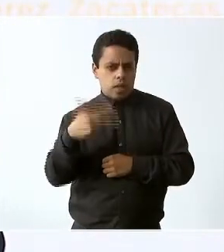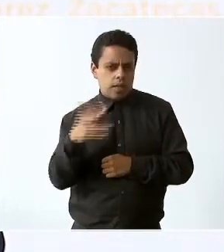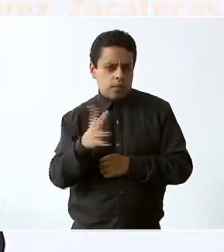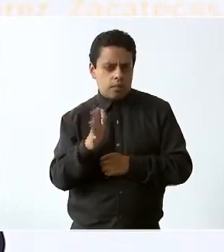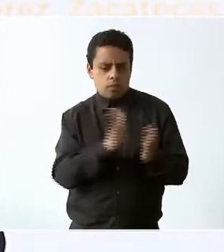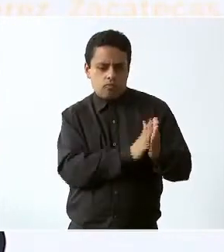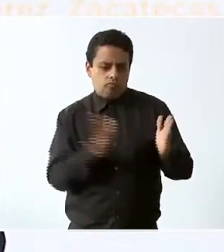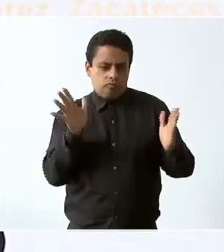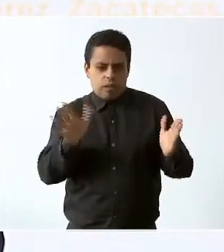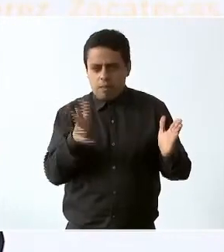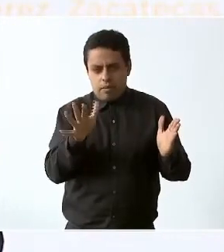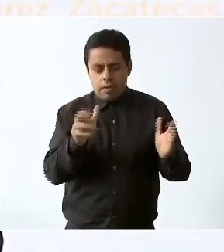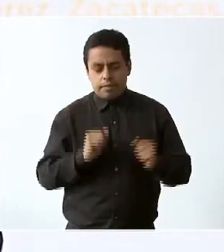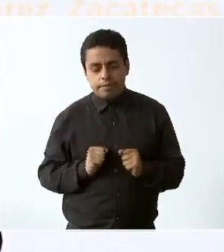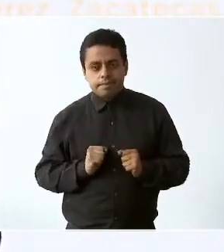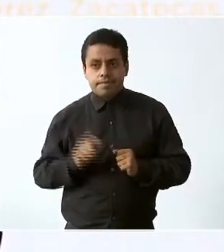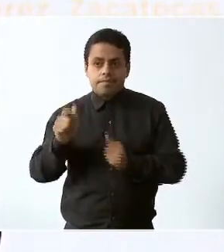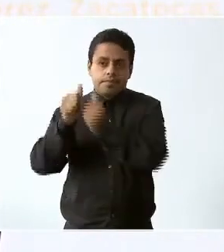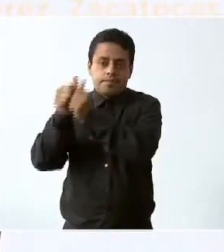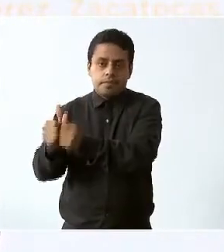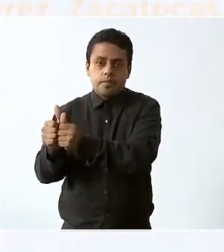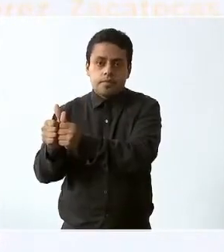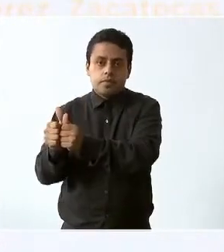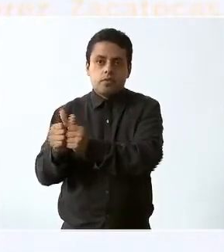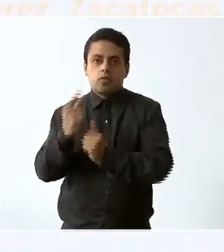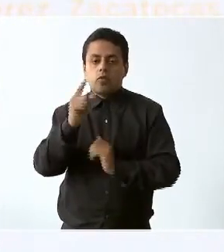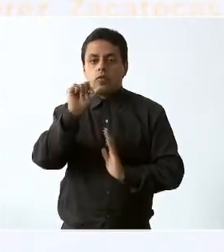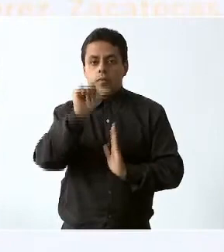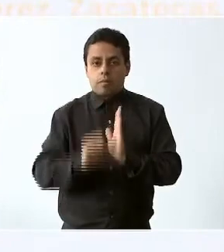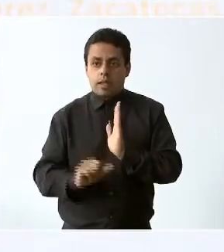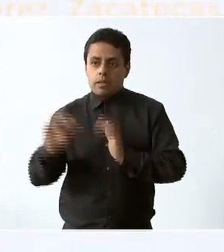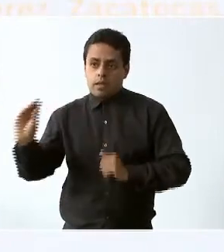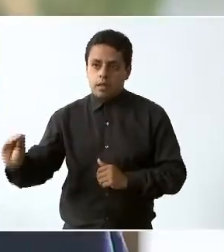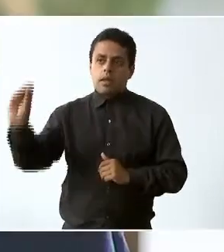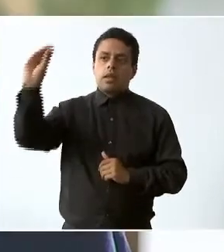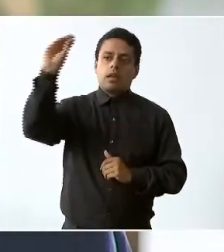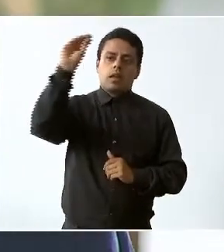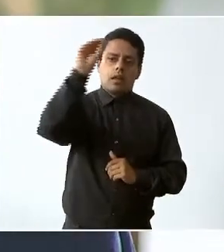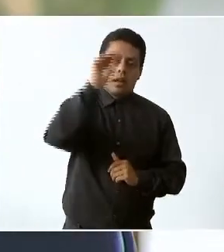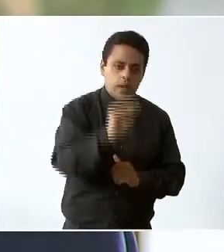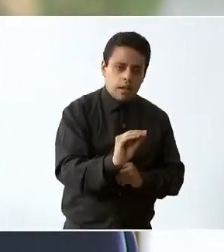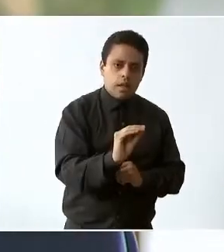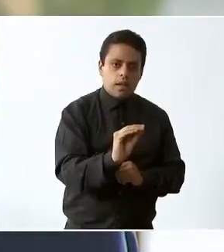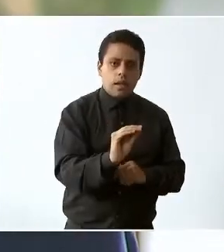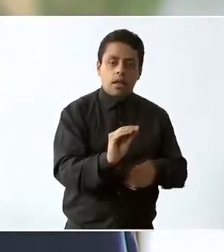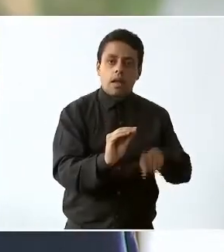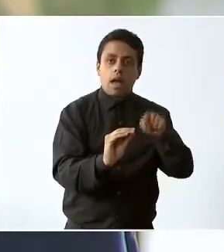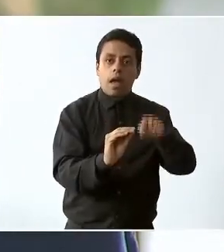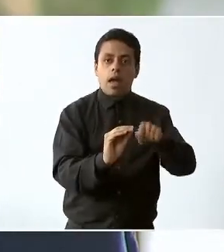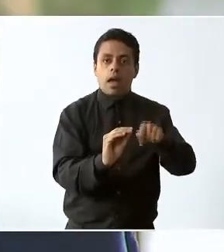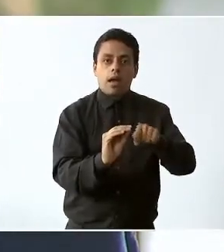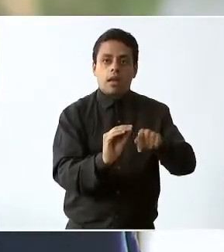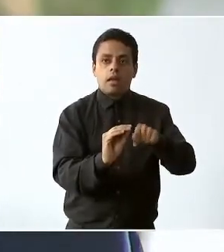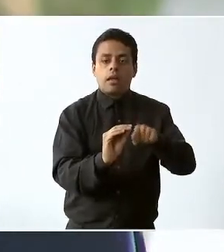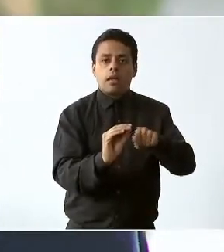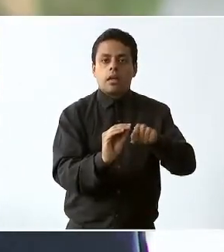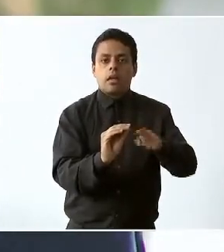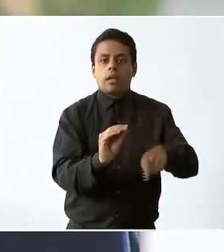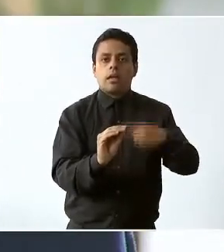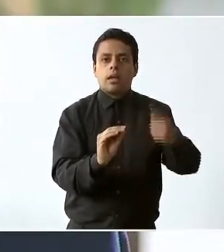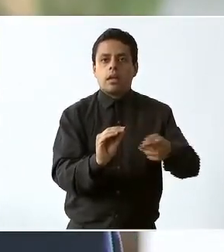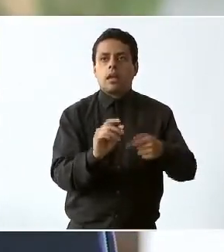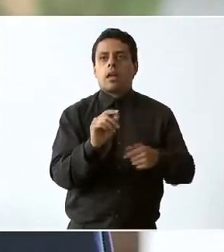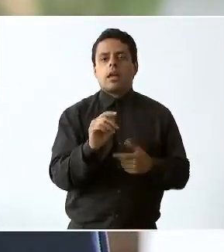Un mes después de abandonar la capital, se registró lo